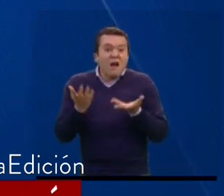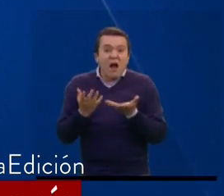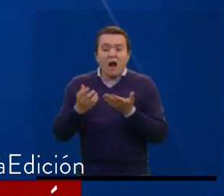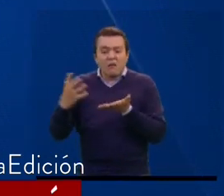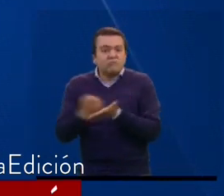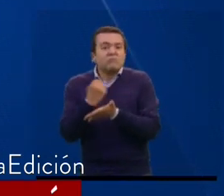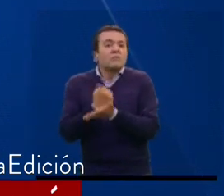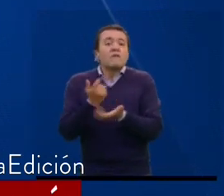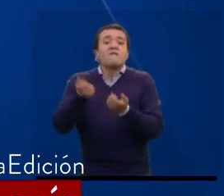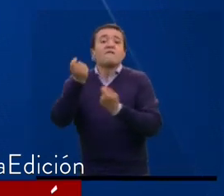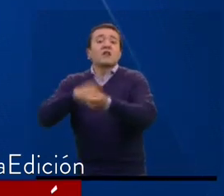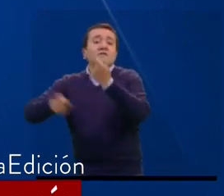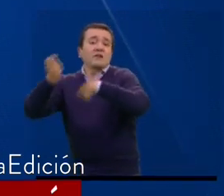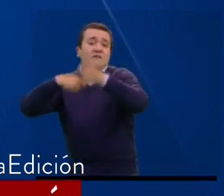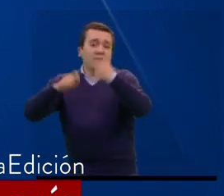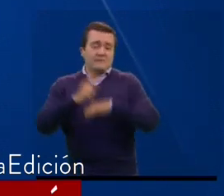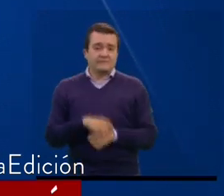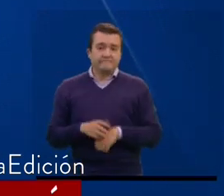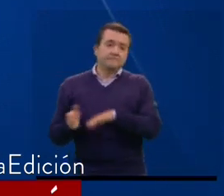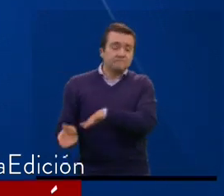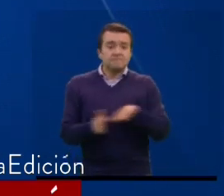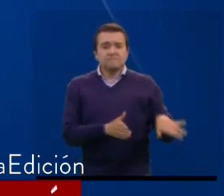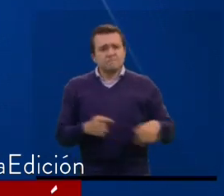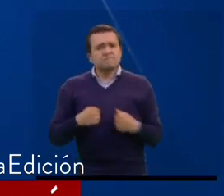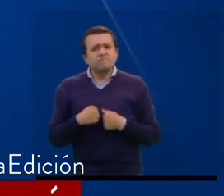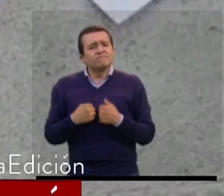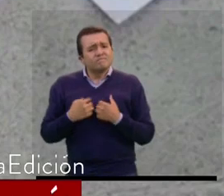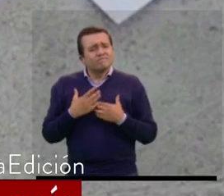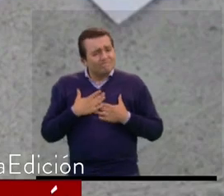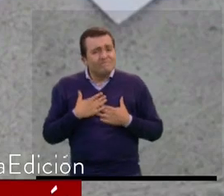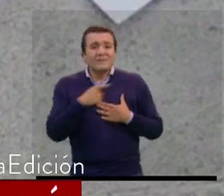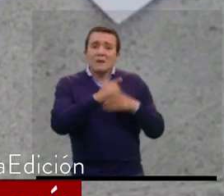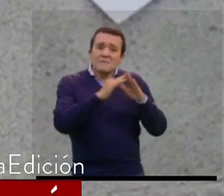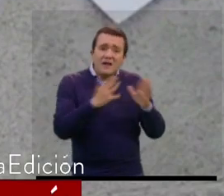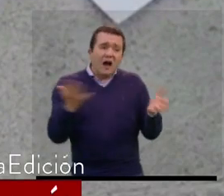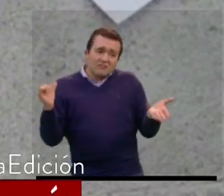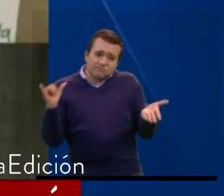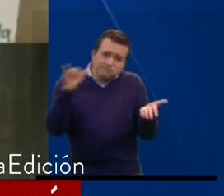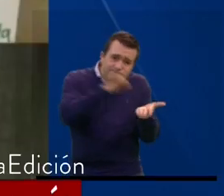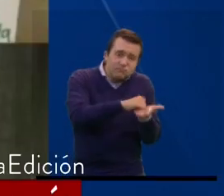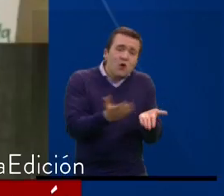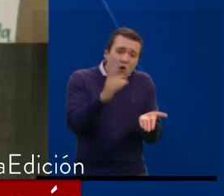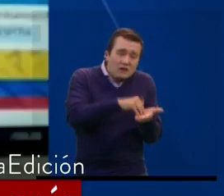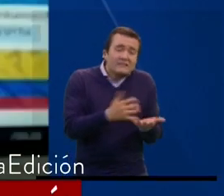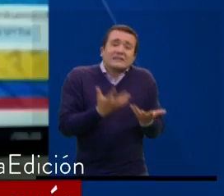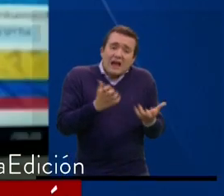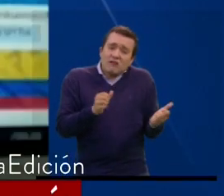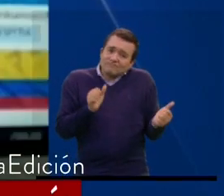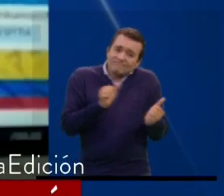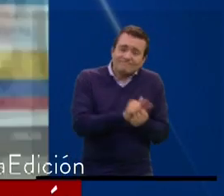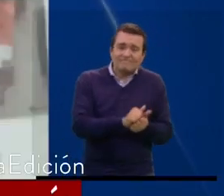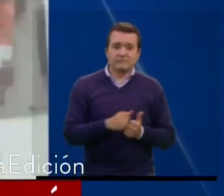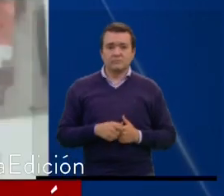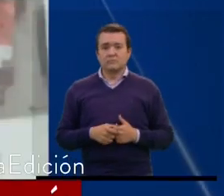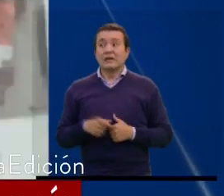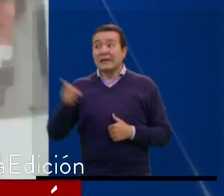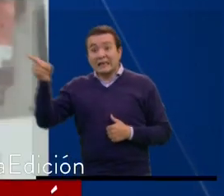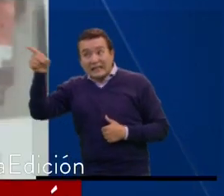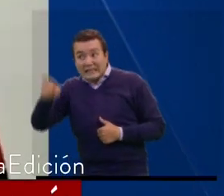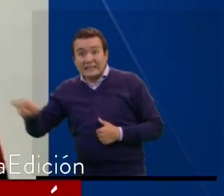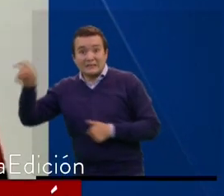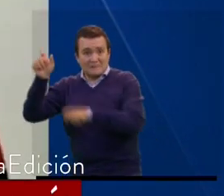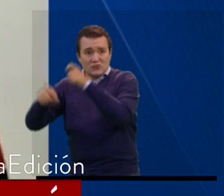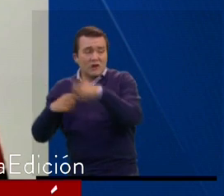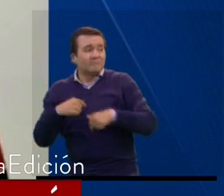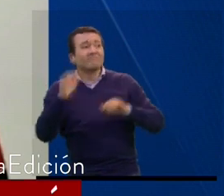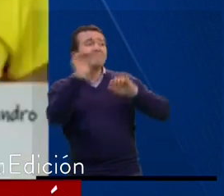Quiero regresar a casa con mi familia a enfrentar esta difícil situación. Al llamado de autorización de un vuelo humanitario dirigido al Gobierno Nacional y